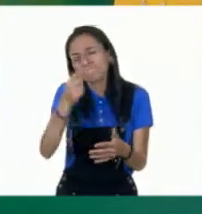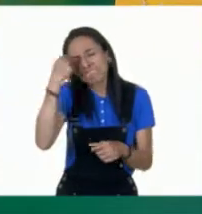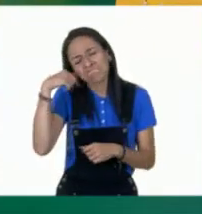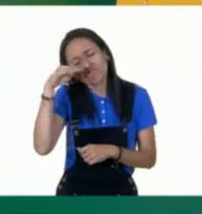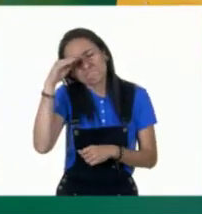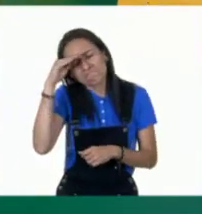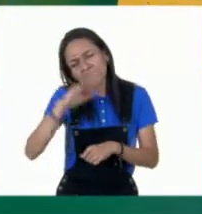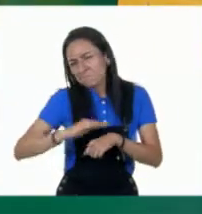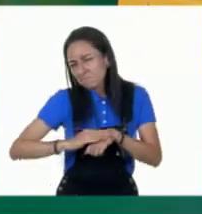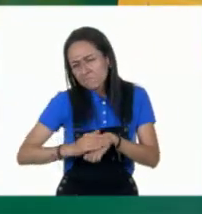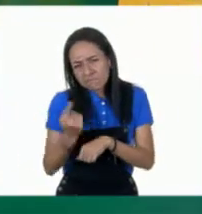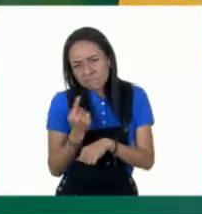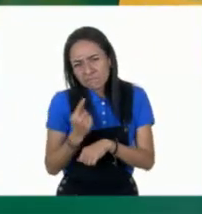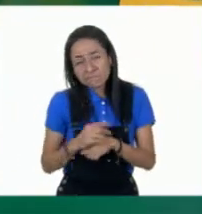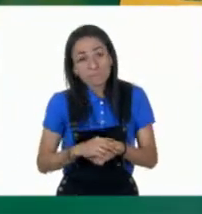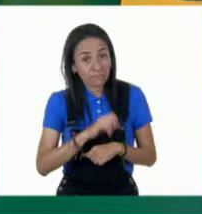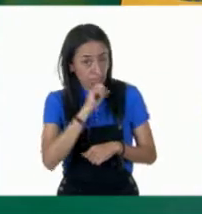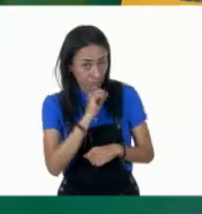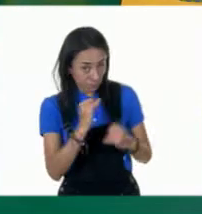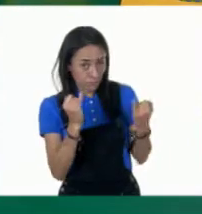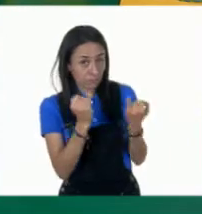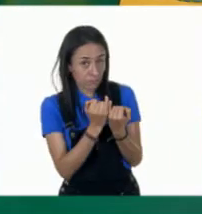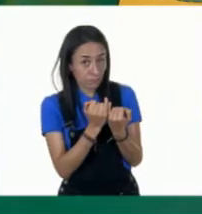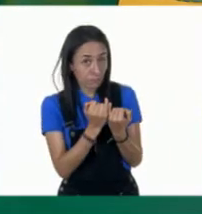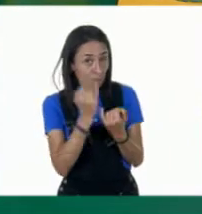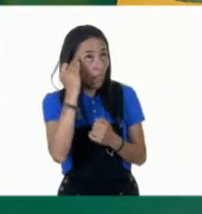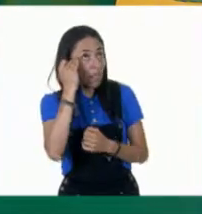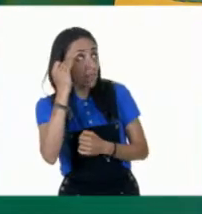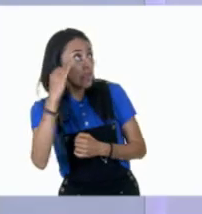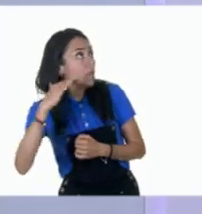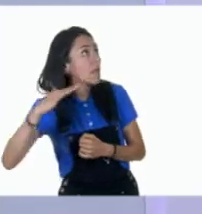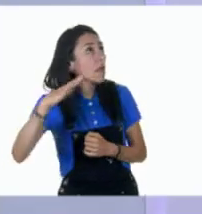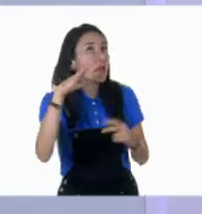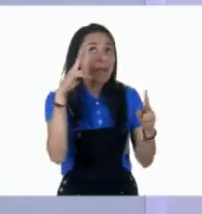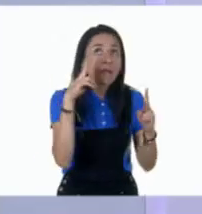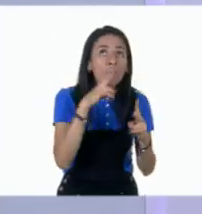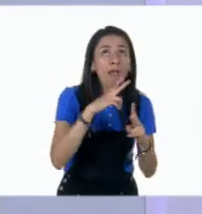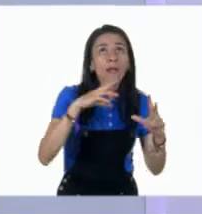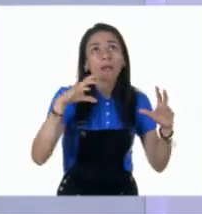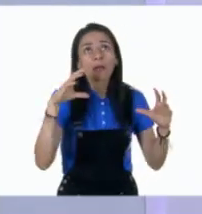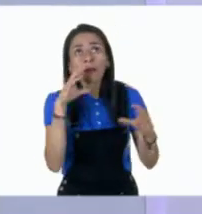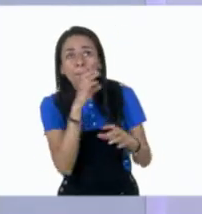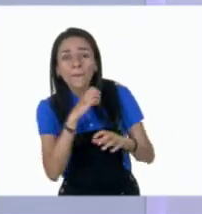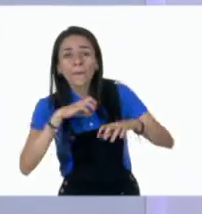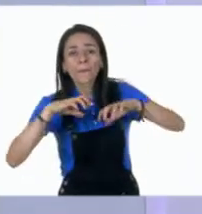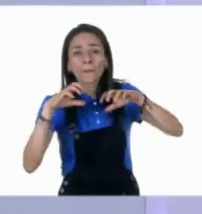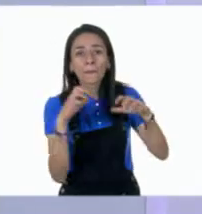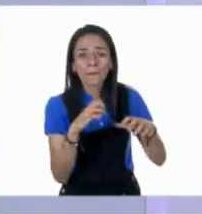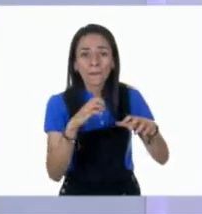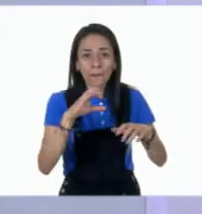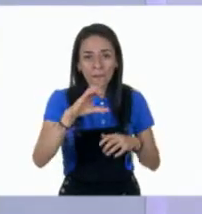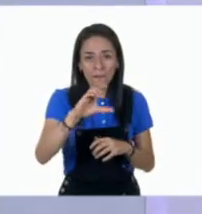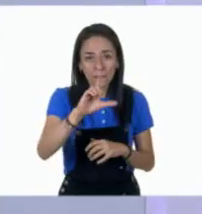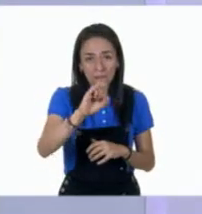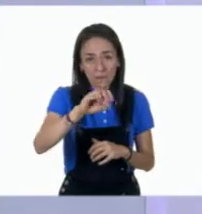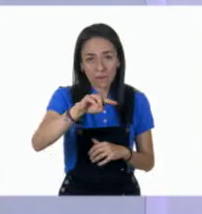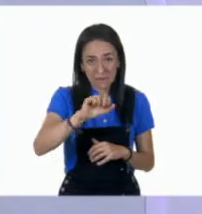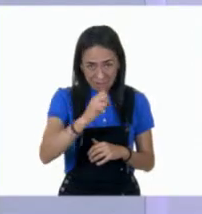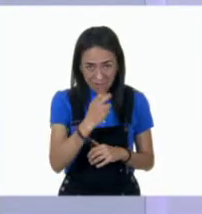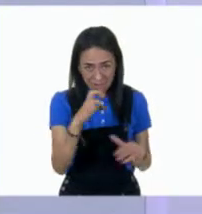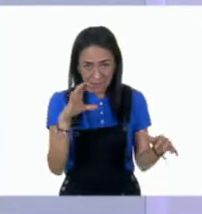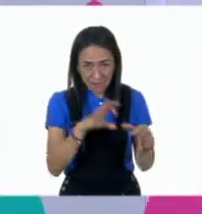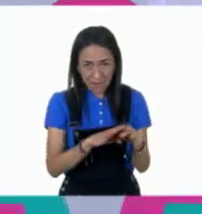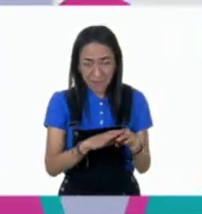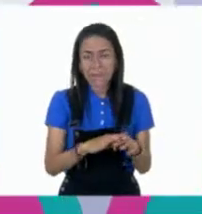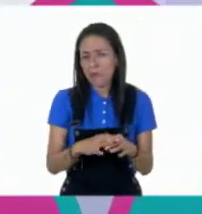¿Será también por el clima? Pues sí. Por supuesto. También tiene que ver. Entonces, ¿qué te parece si anotamos? Cambia